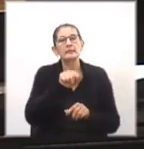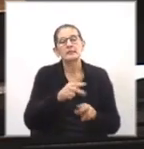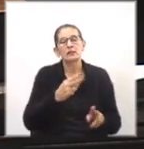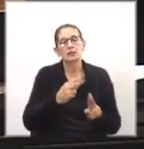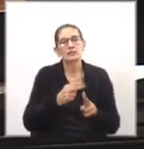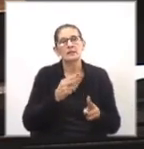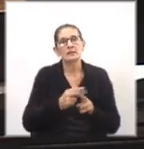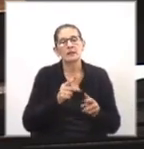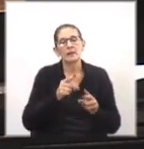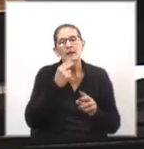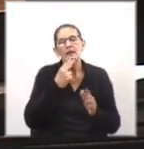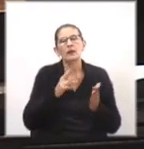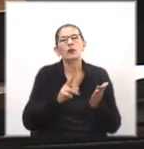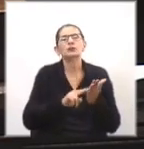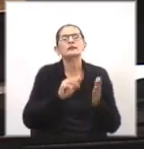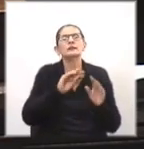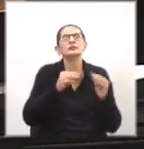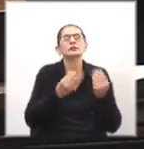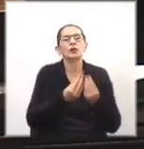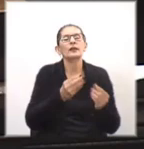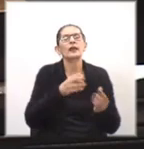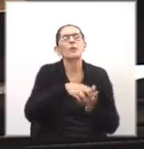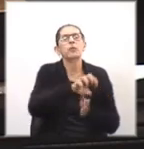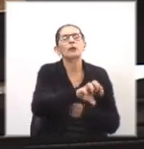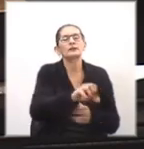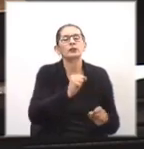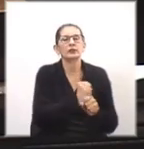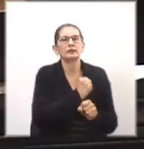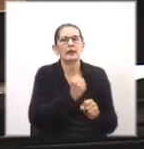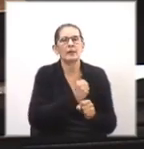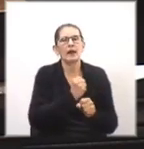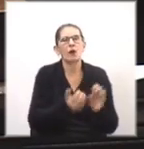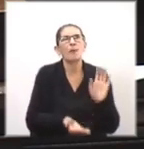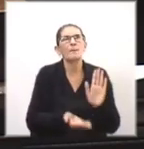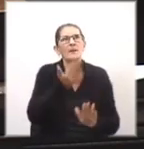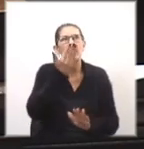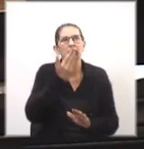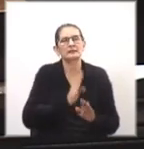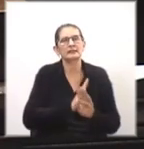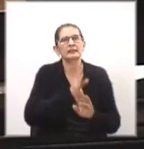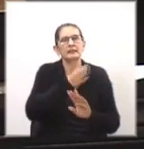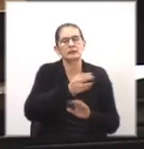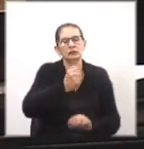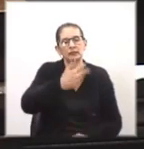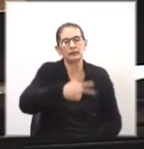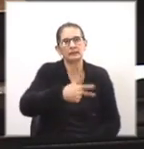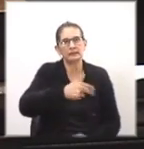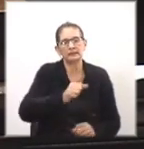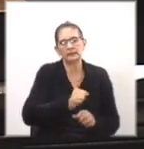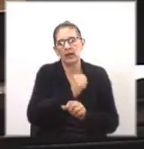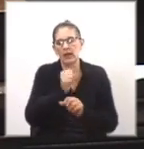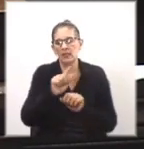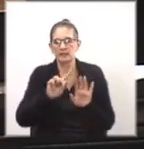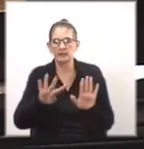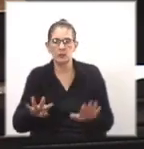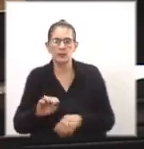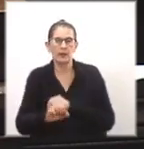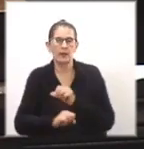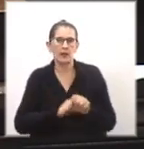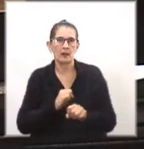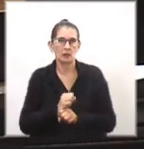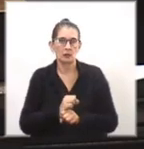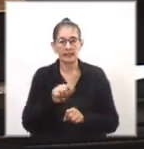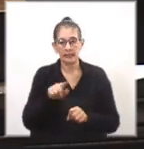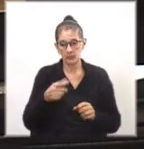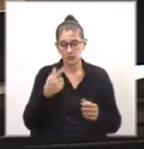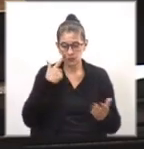de cotización en el puesto de trabajo de mayor ingreso entre 13 y 19 años. Eso